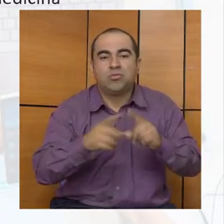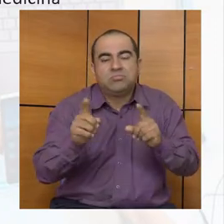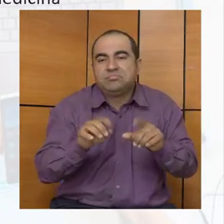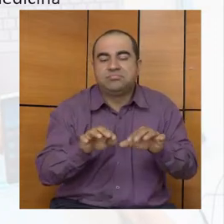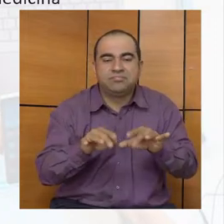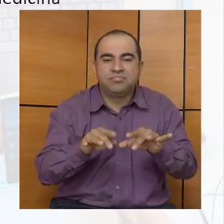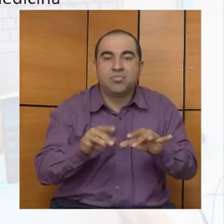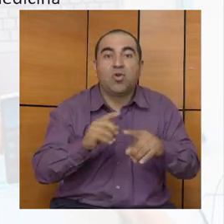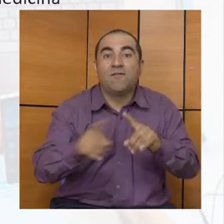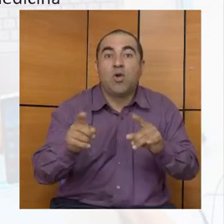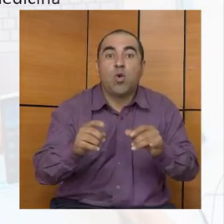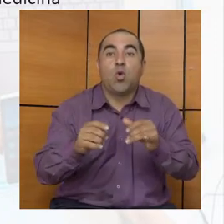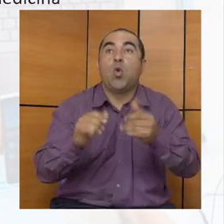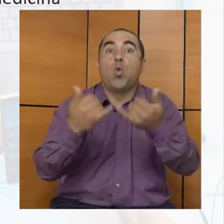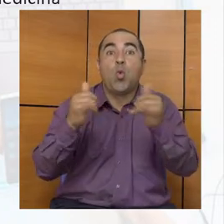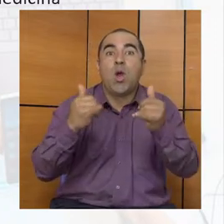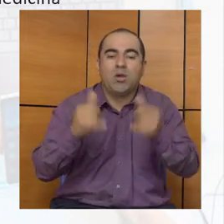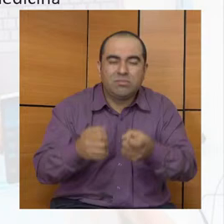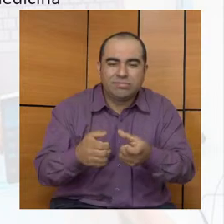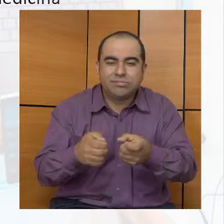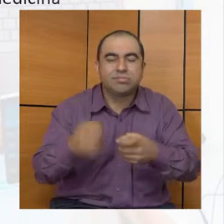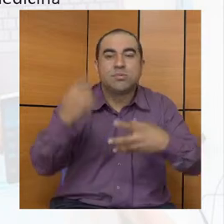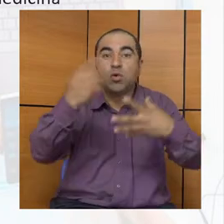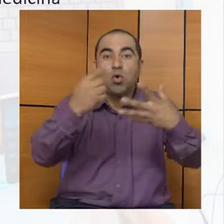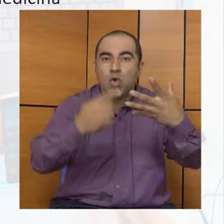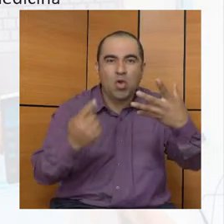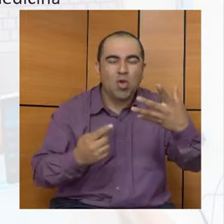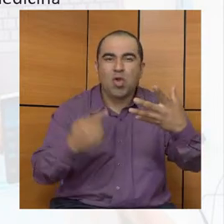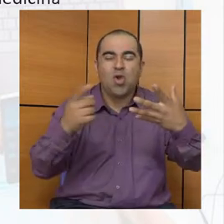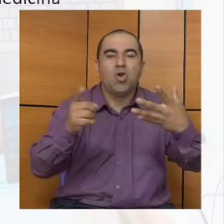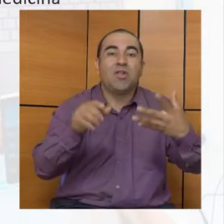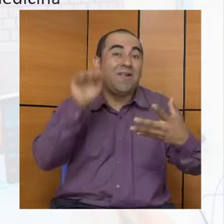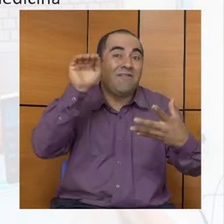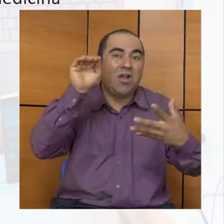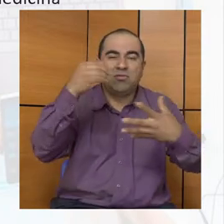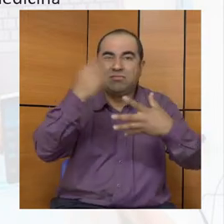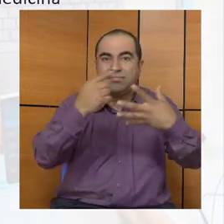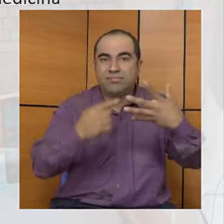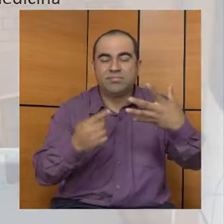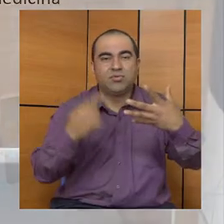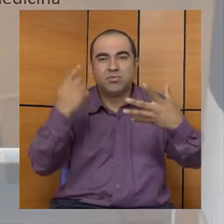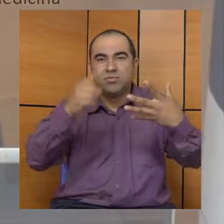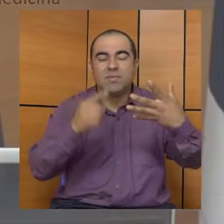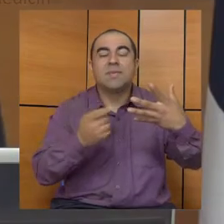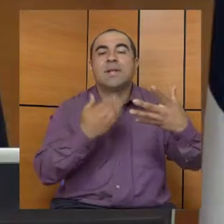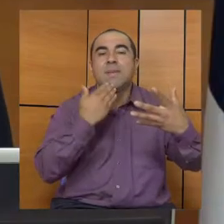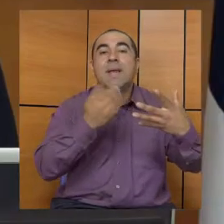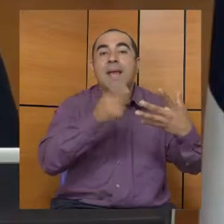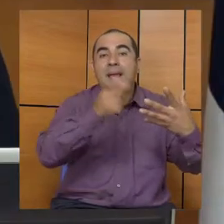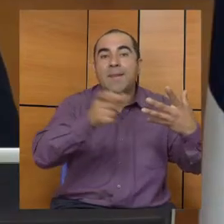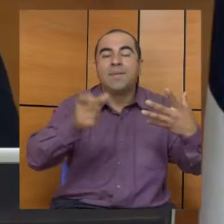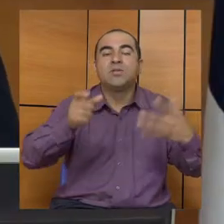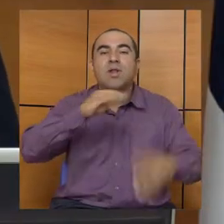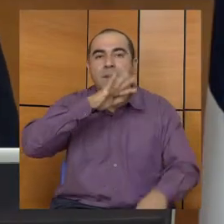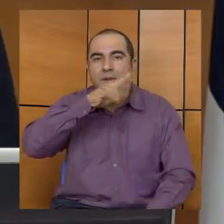los videojuegos y en este caso muy especialmente al tema de las personas mayores.